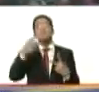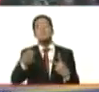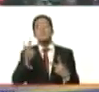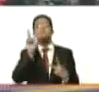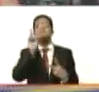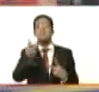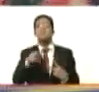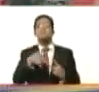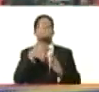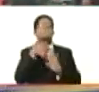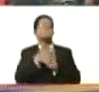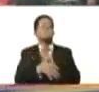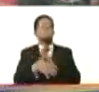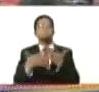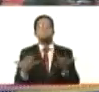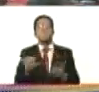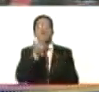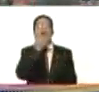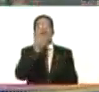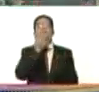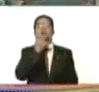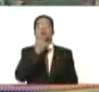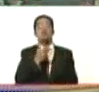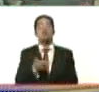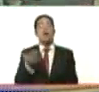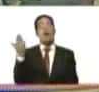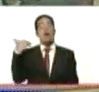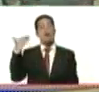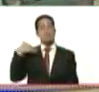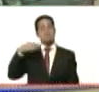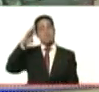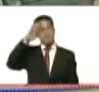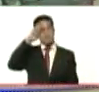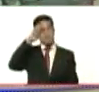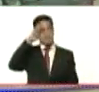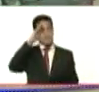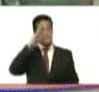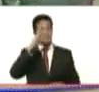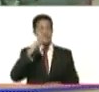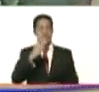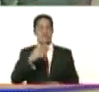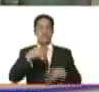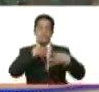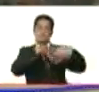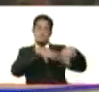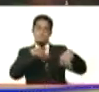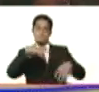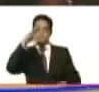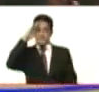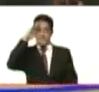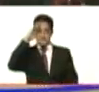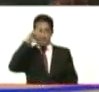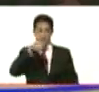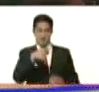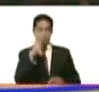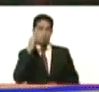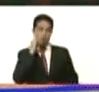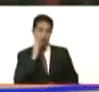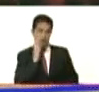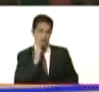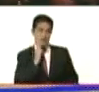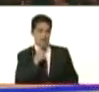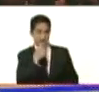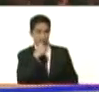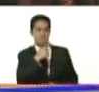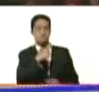pueblo. El Ejército Libertador fundado por Bolívar. Y luego sabemos hasta dónde llegó